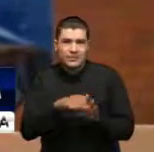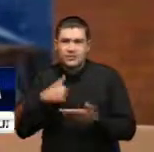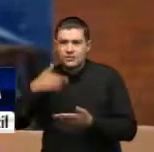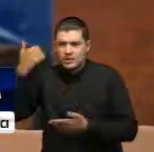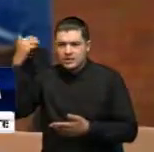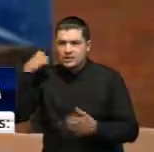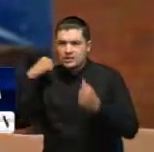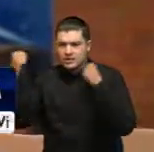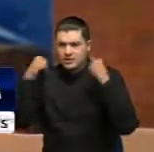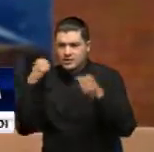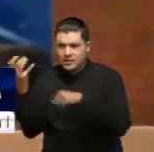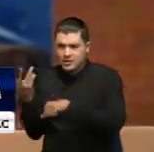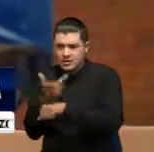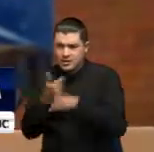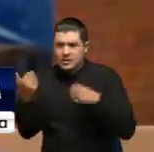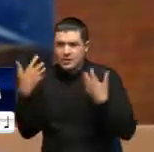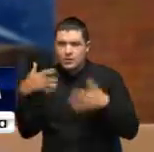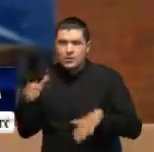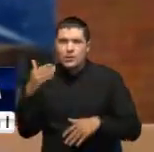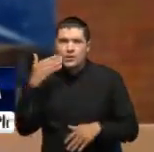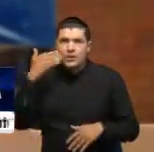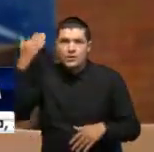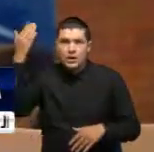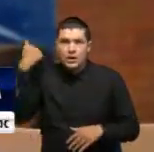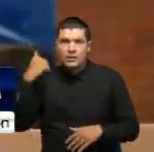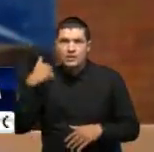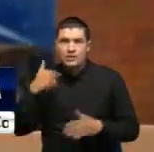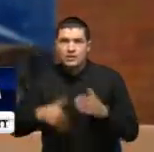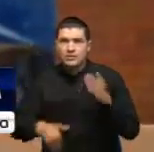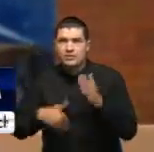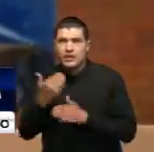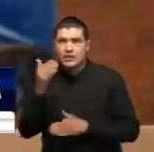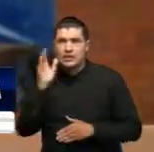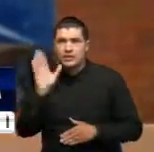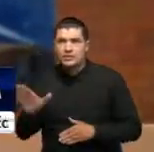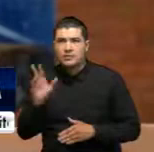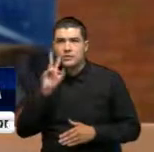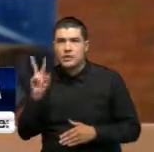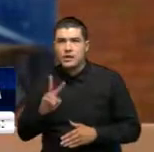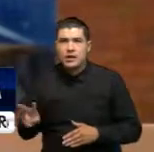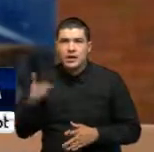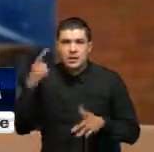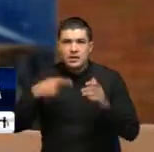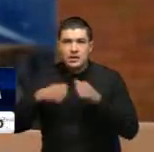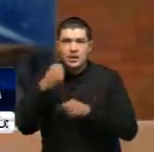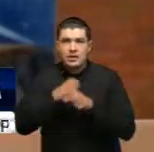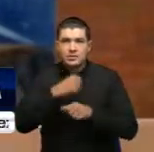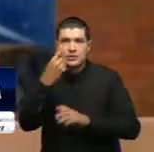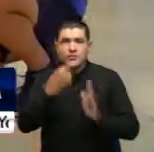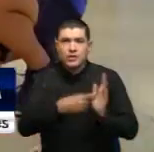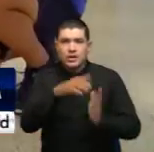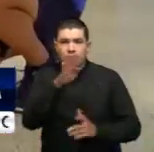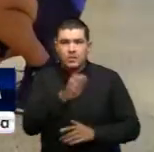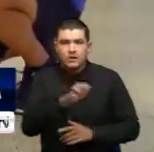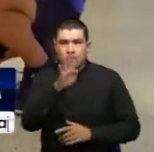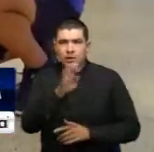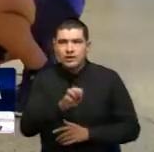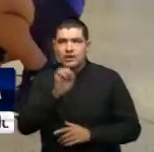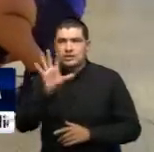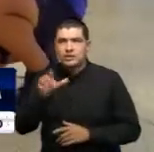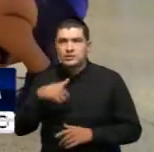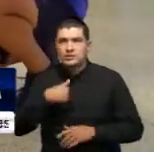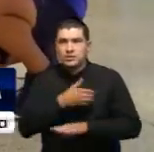aeróbica deportiva desde que comenzó el en venezuela en el año 1995 y luego